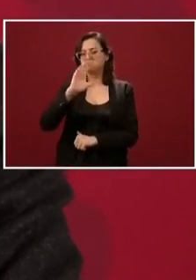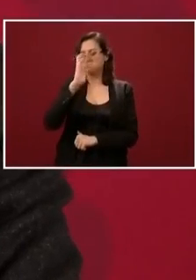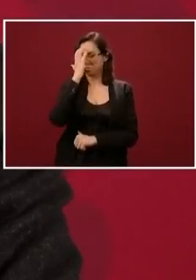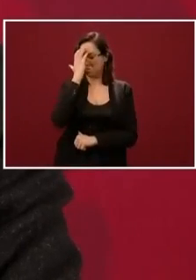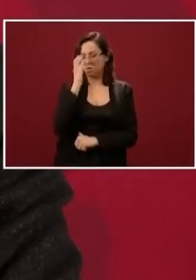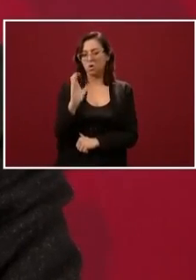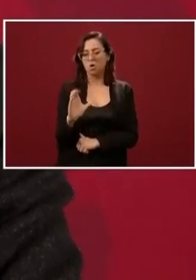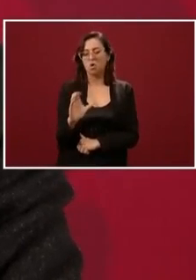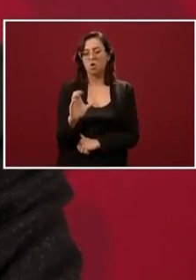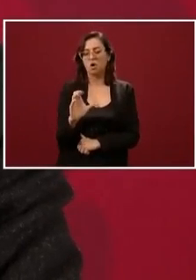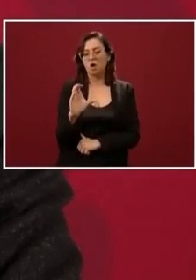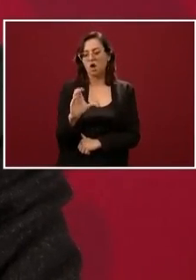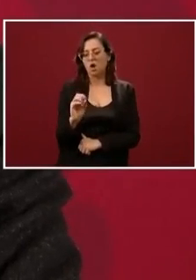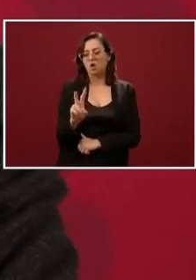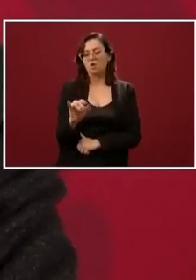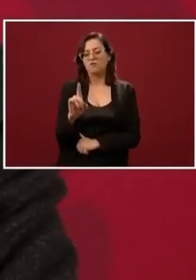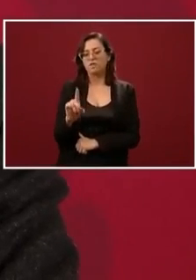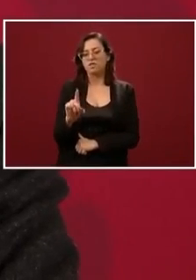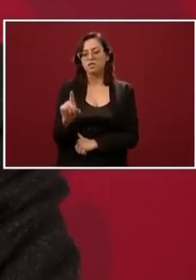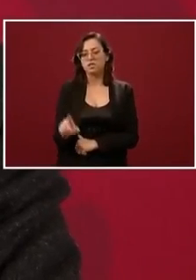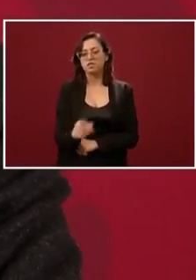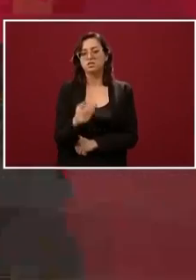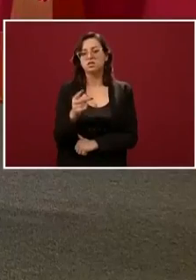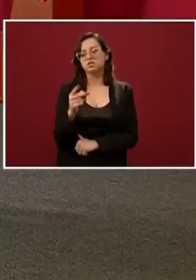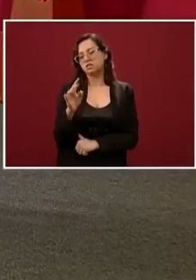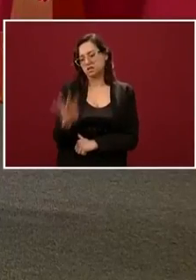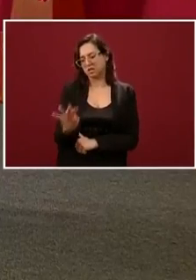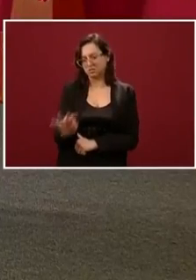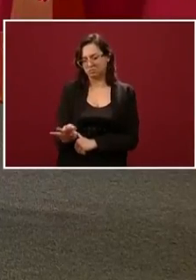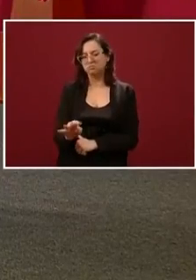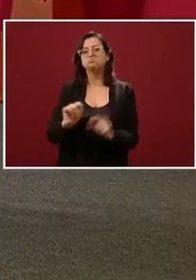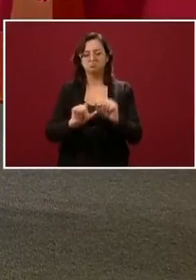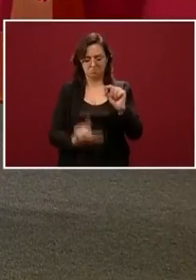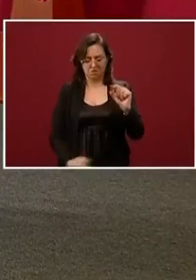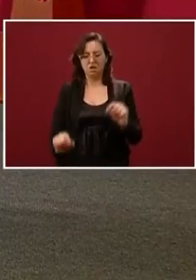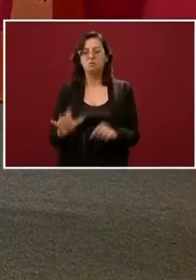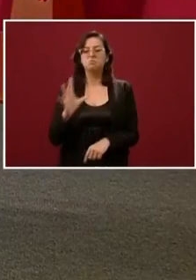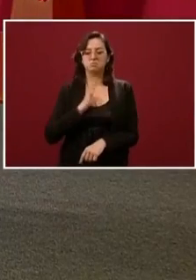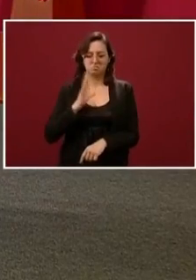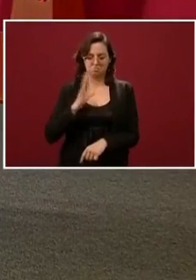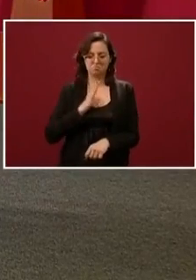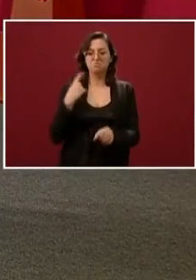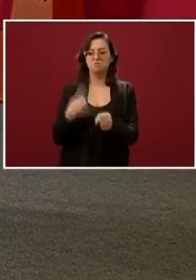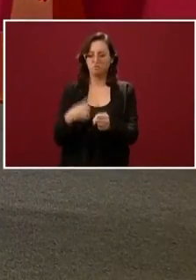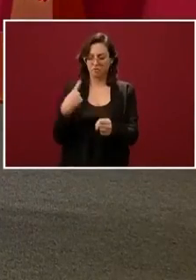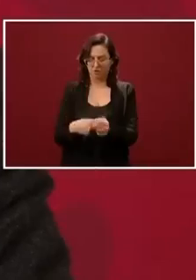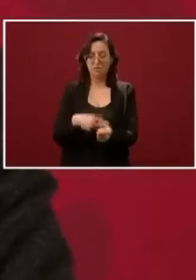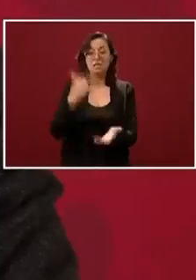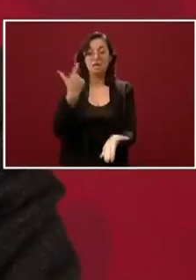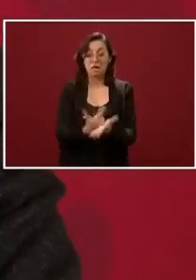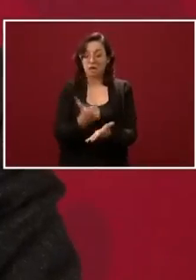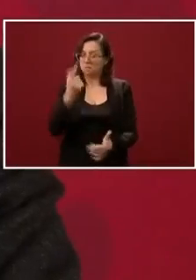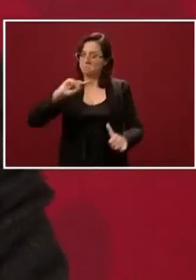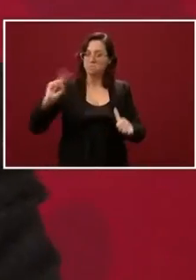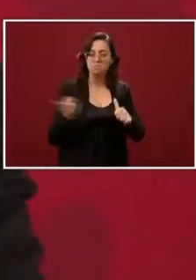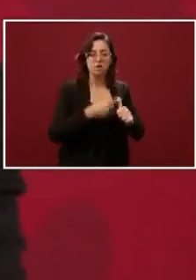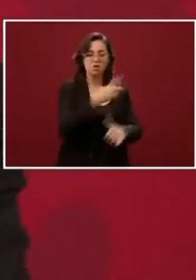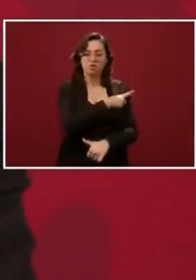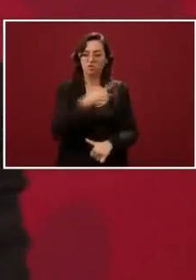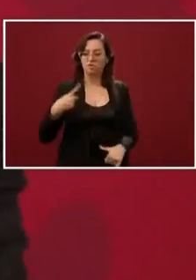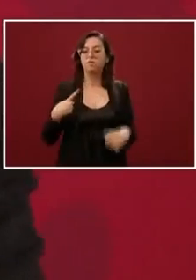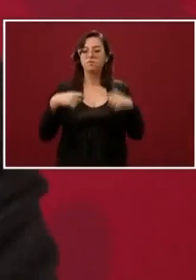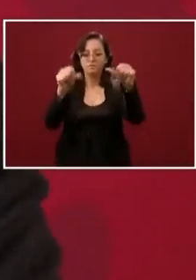virus SARS-CoV-2, conocida como COVID, en México como una enfermedad grave de atención prioritaria.